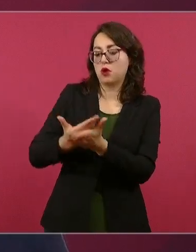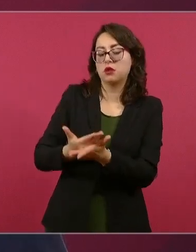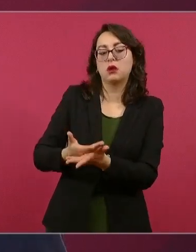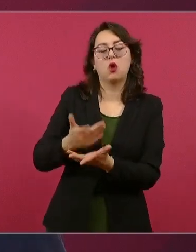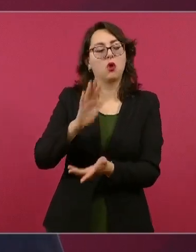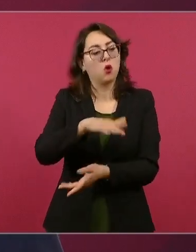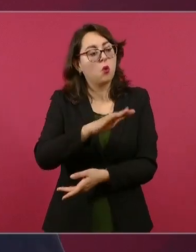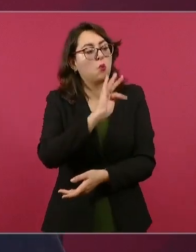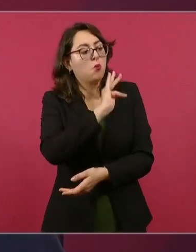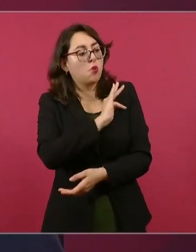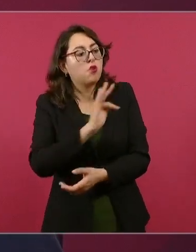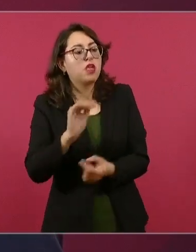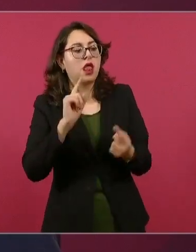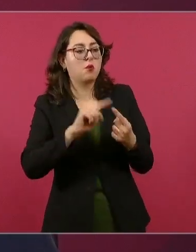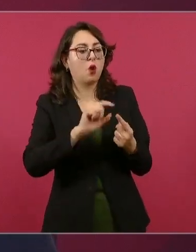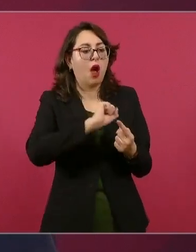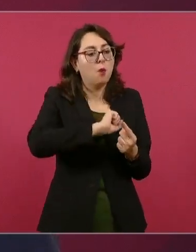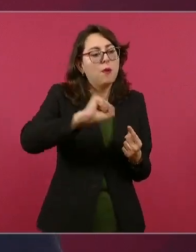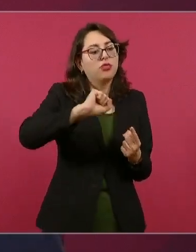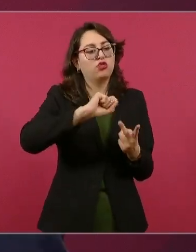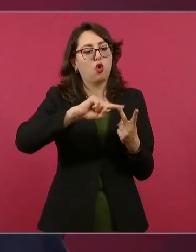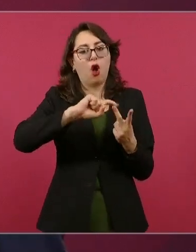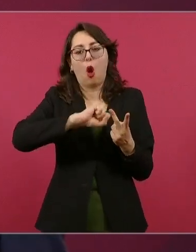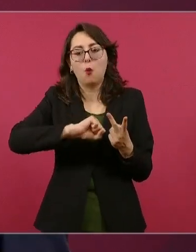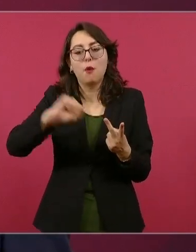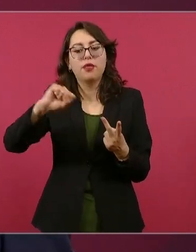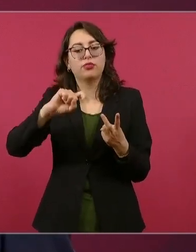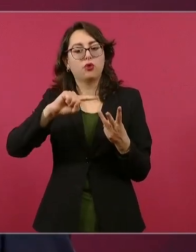aumentos en algunos